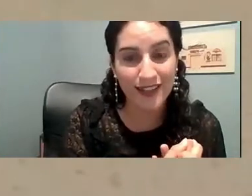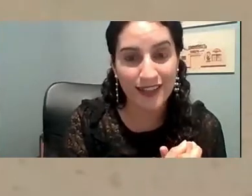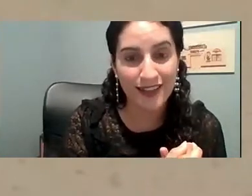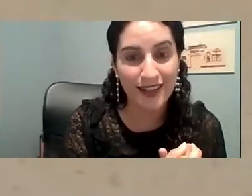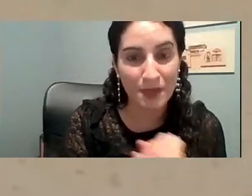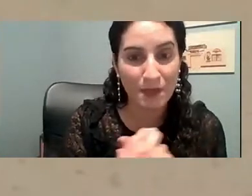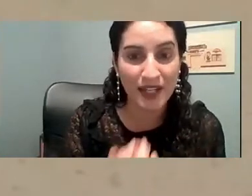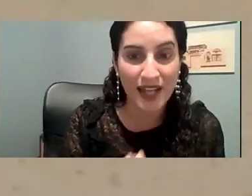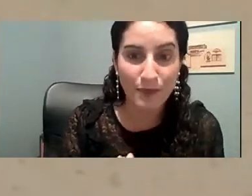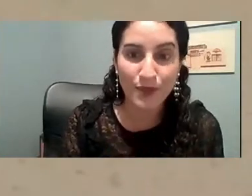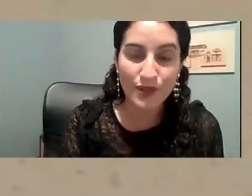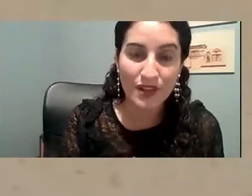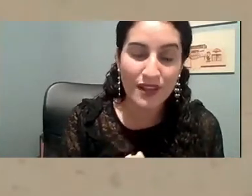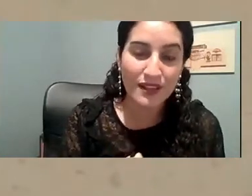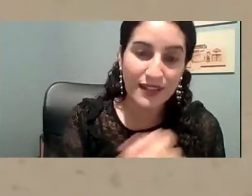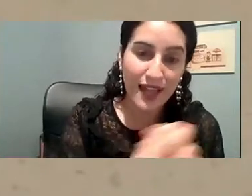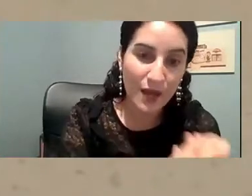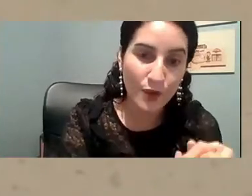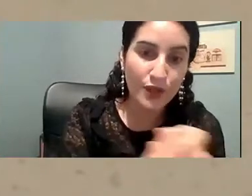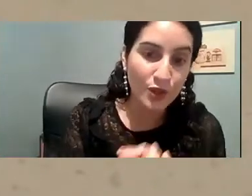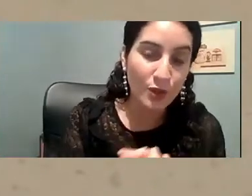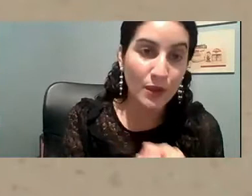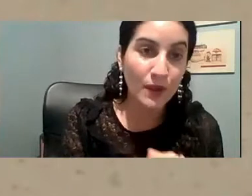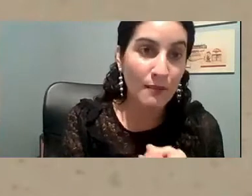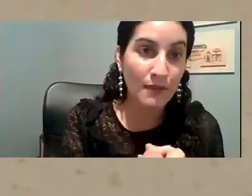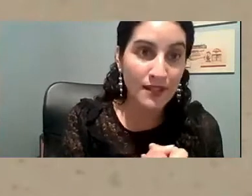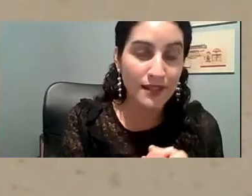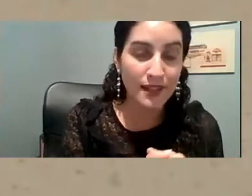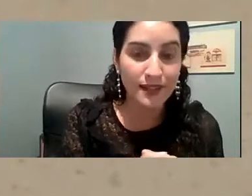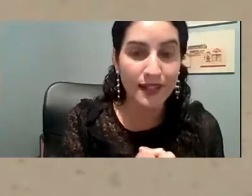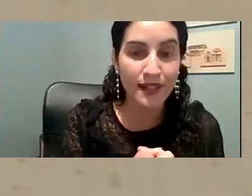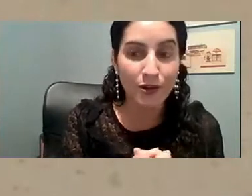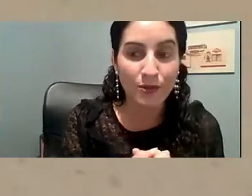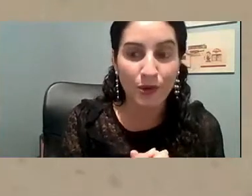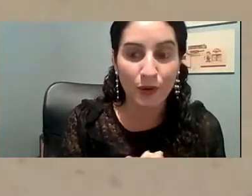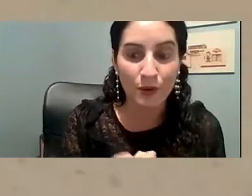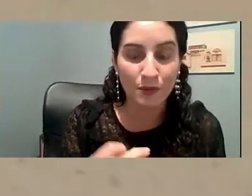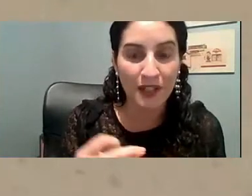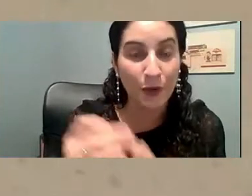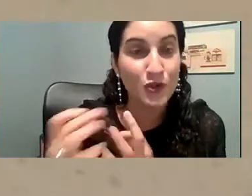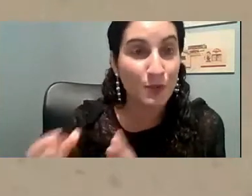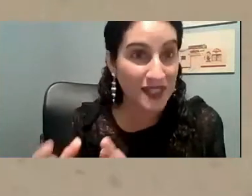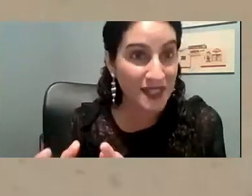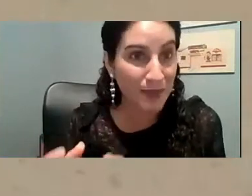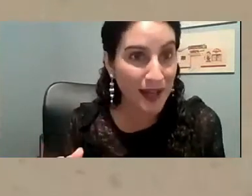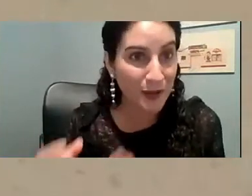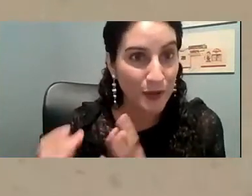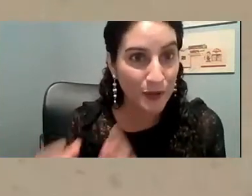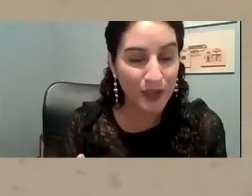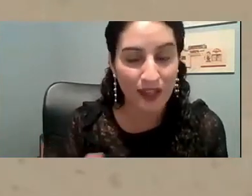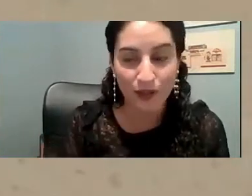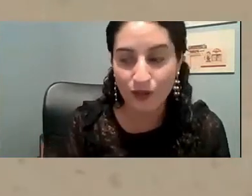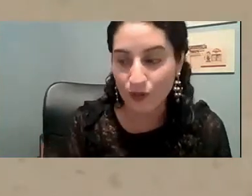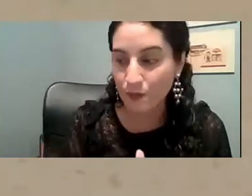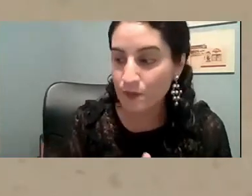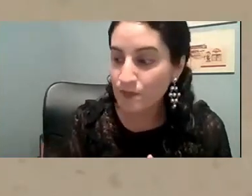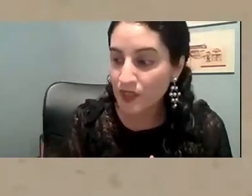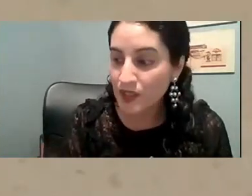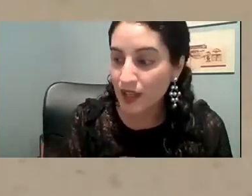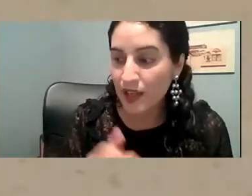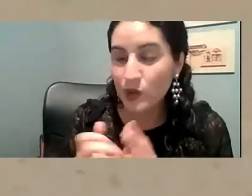que preparamos, cada uno de estos programas tiene como recurso principal 4 videos,